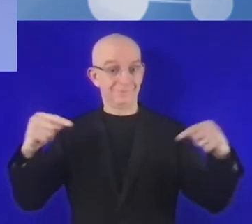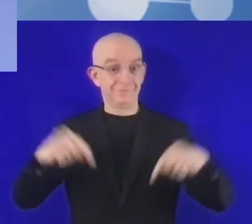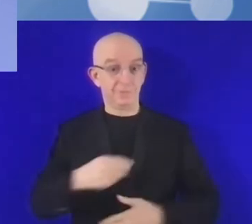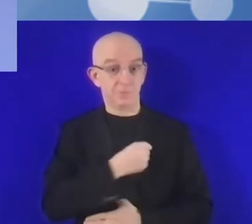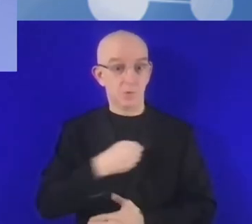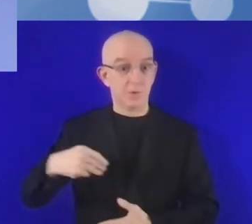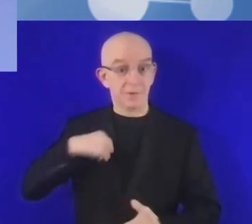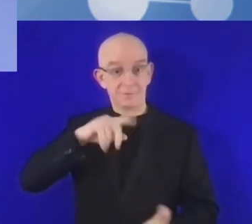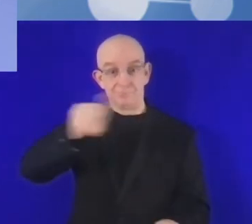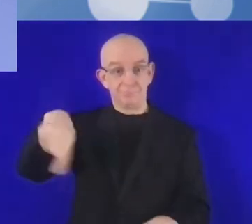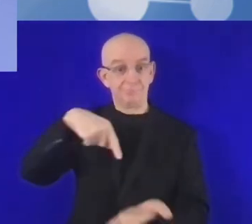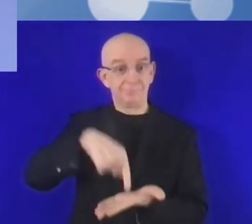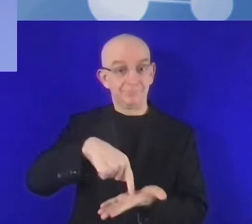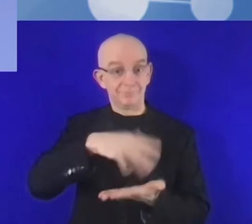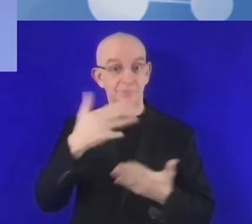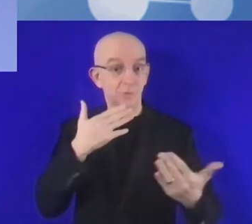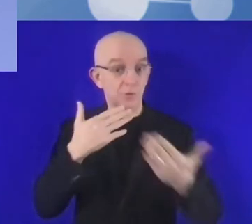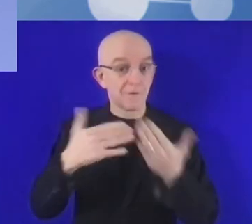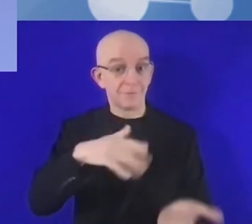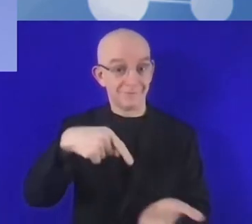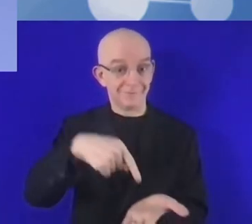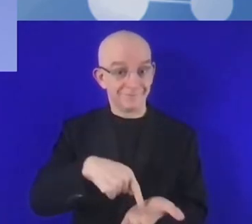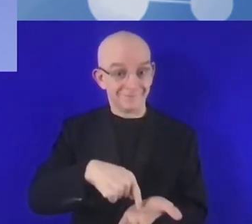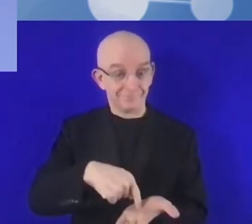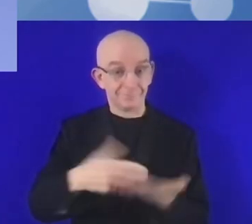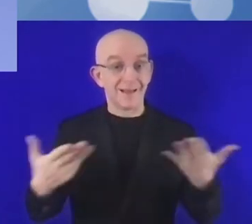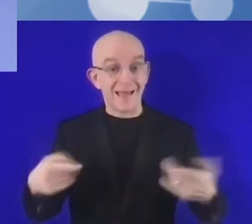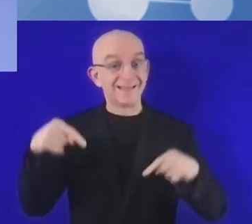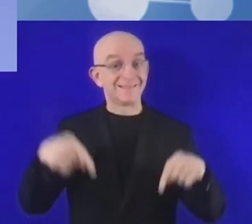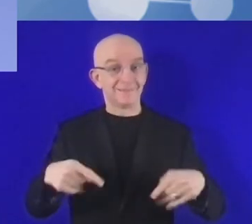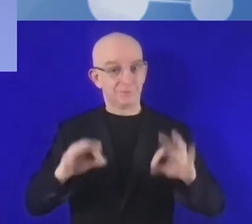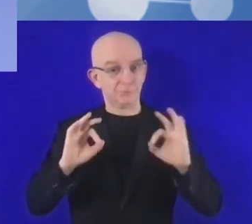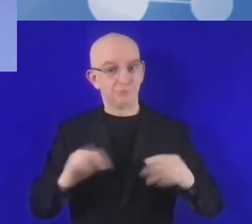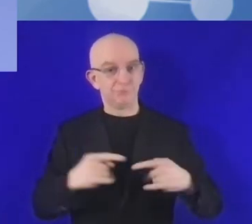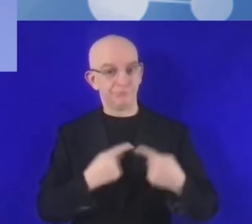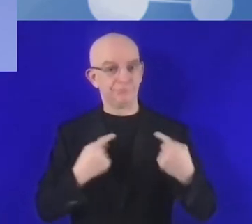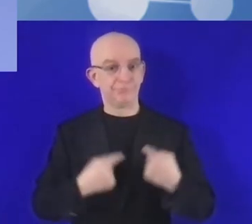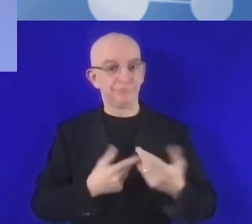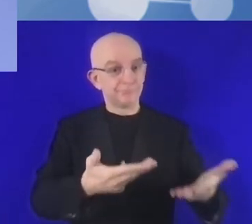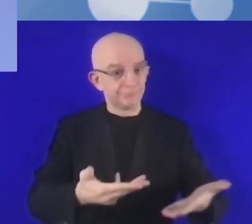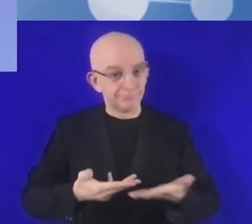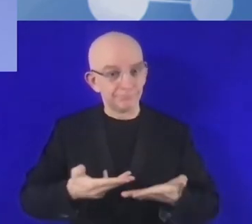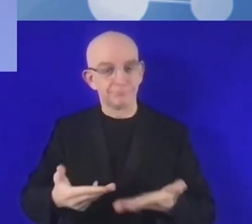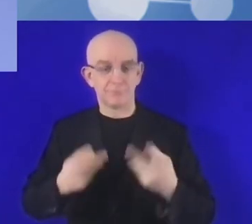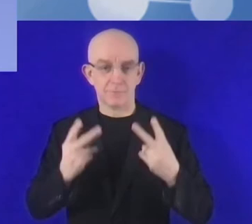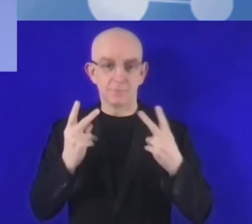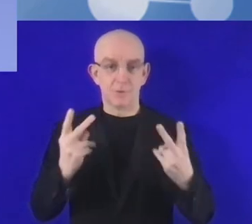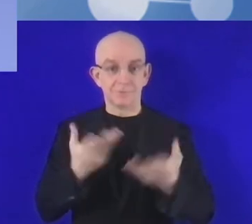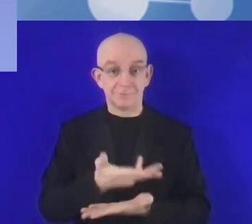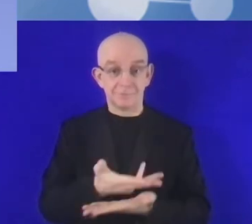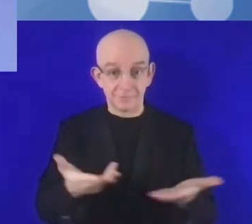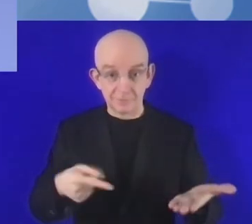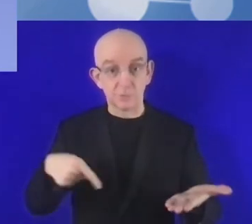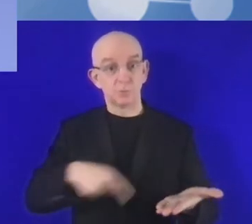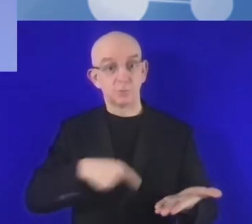en esta cumbre digital en Polonia, más concretamente en Katowice. Es un enorme honor para nosotros, los polacos, poder